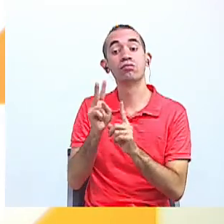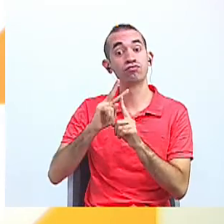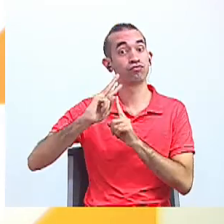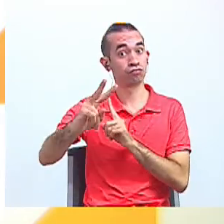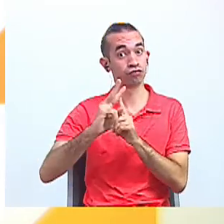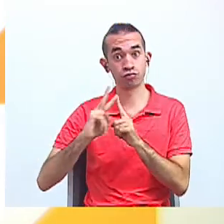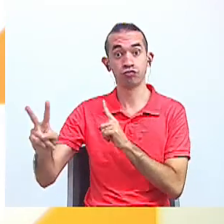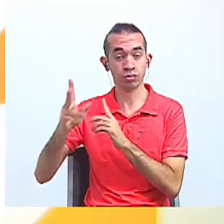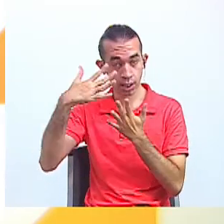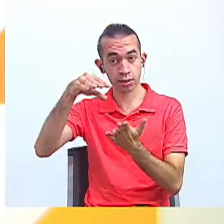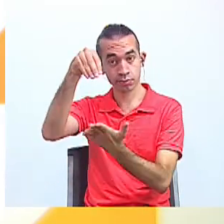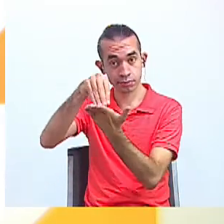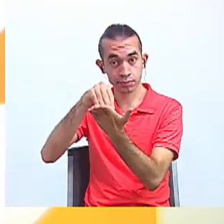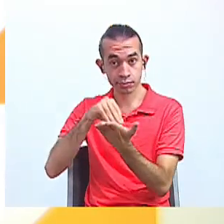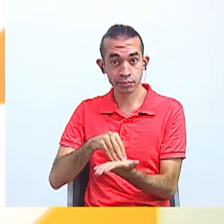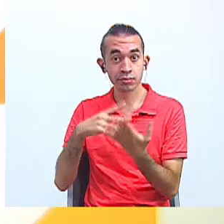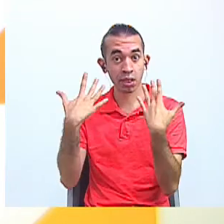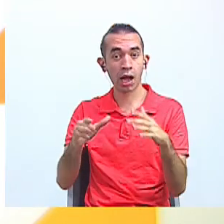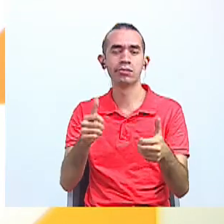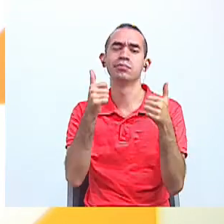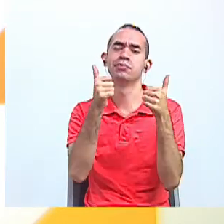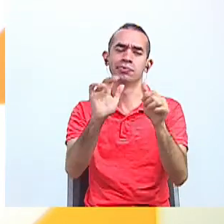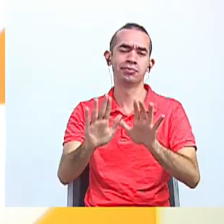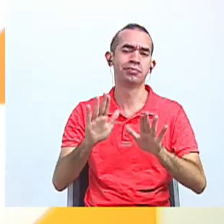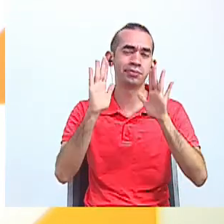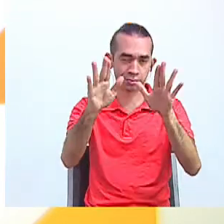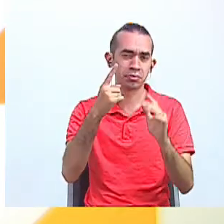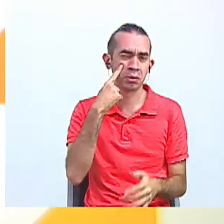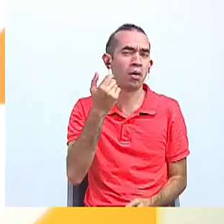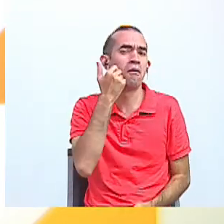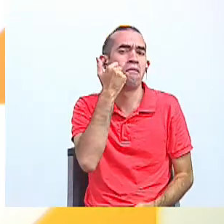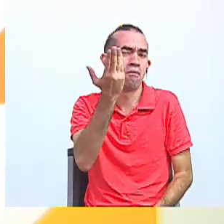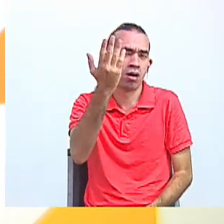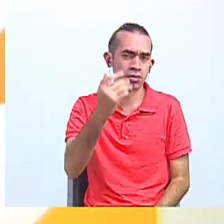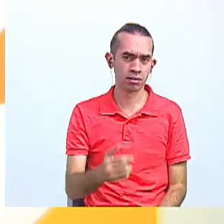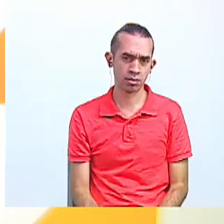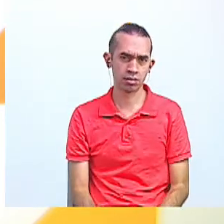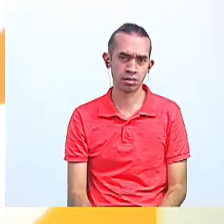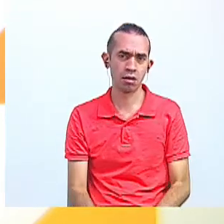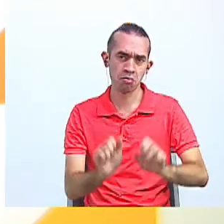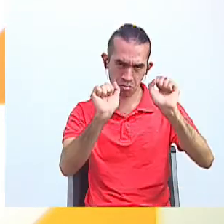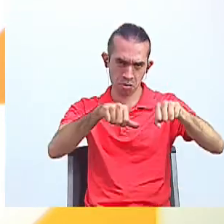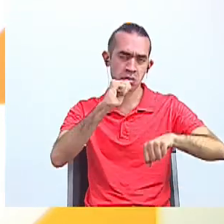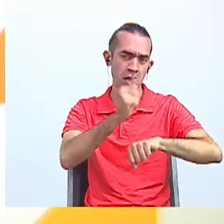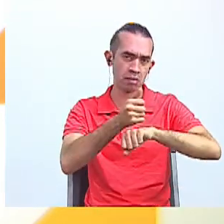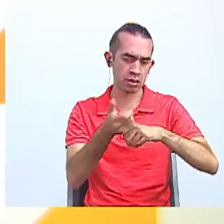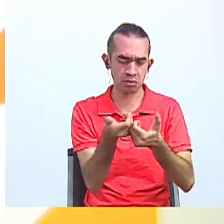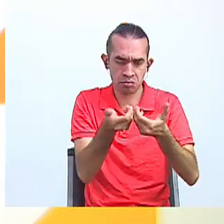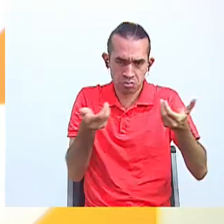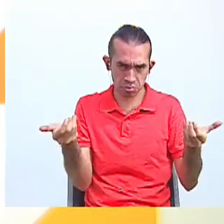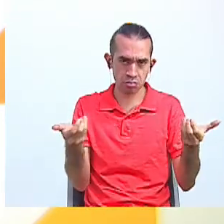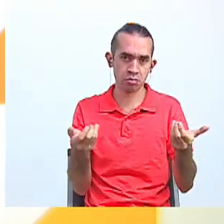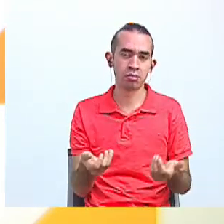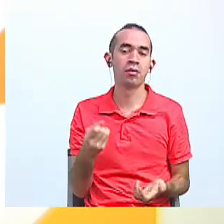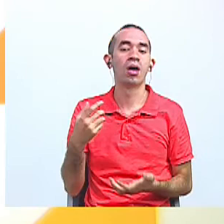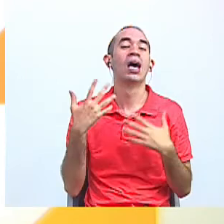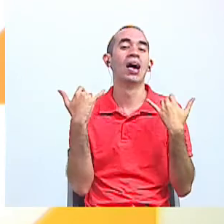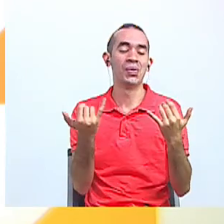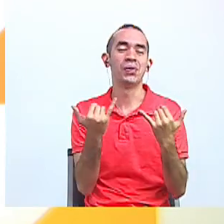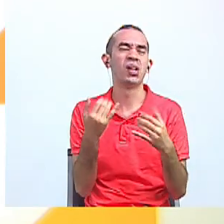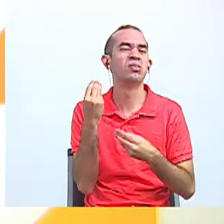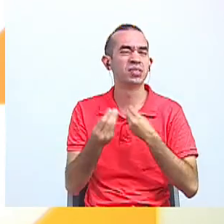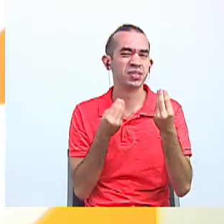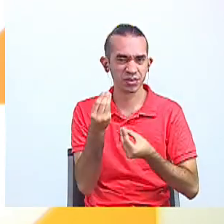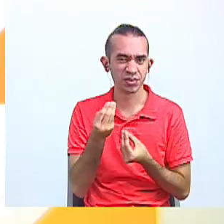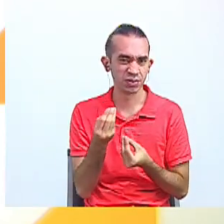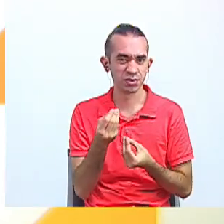¿Lograron anotarlos? Excelente, claro, vieron qué fácil poder hacer esa diferencia. Por eso vamos a ver